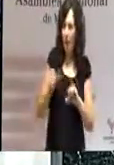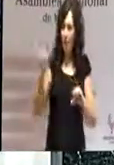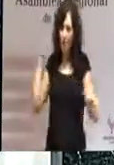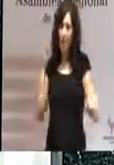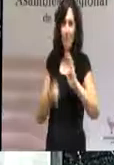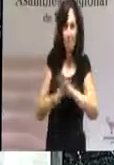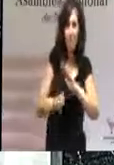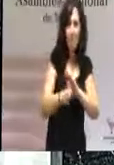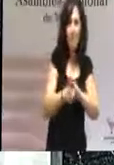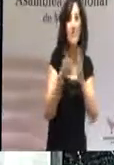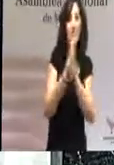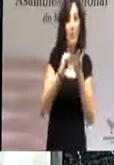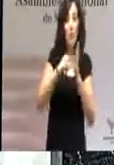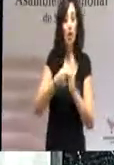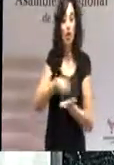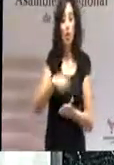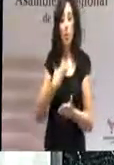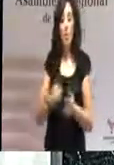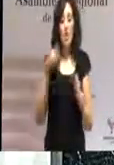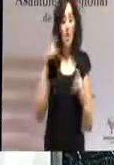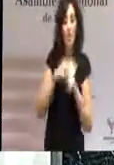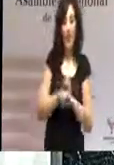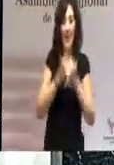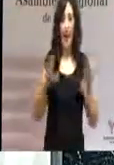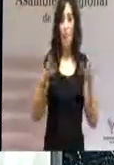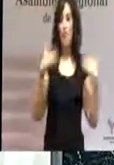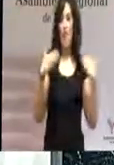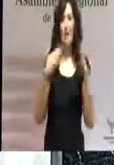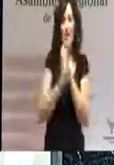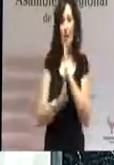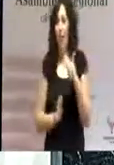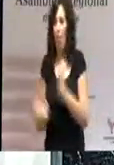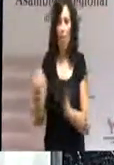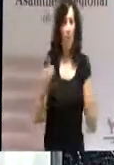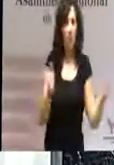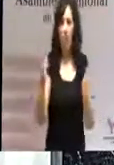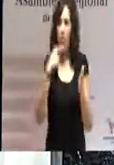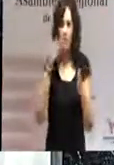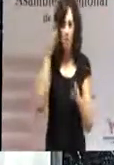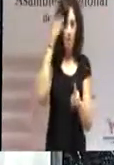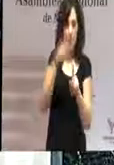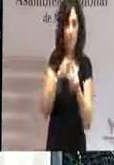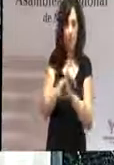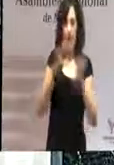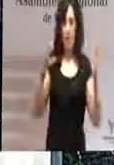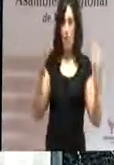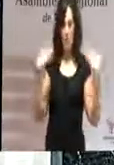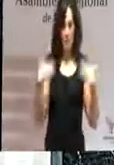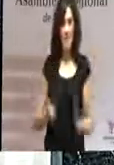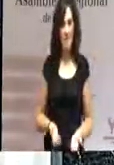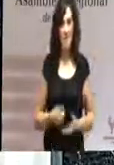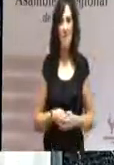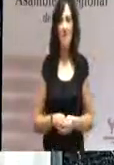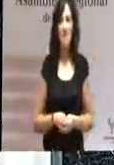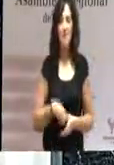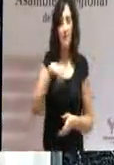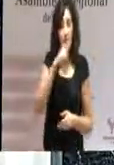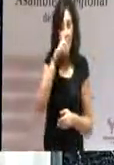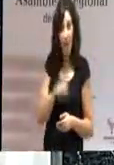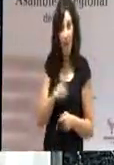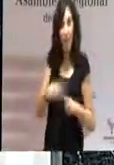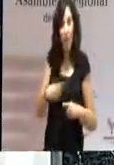región, sin rumbo claro para nuestra tierra. En este año, uno de los hechos principales ha sido